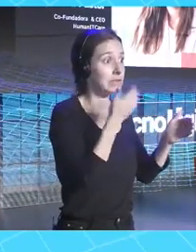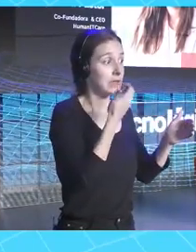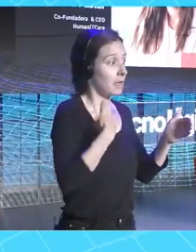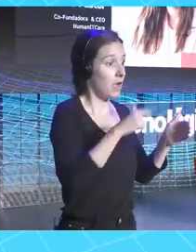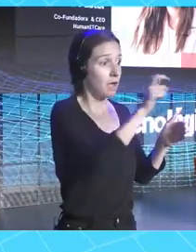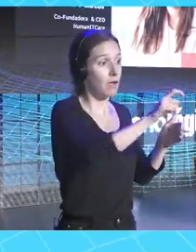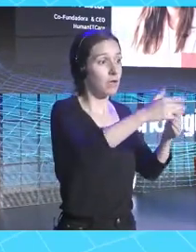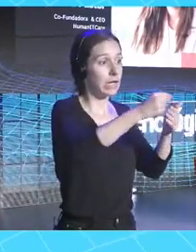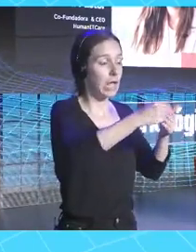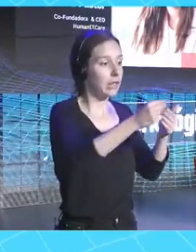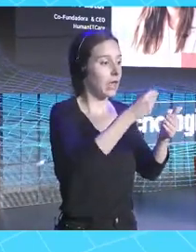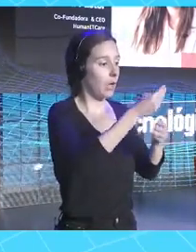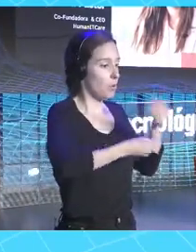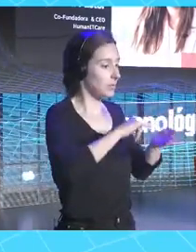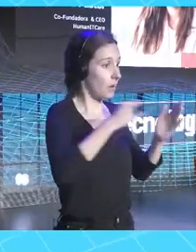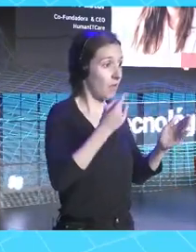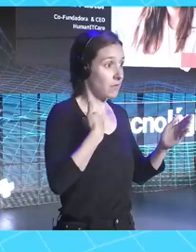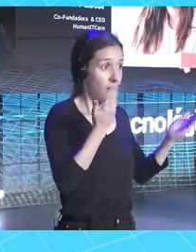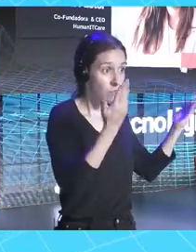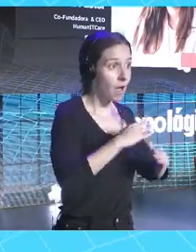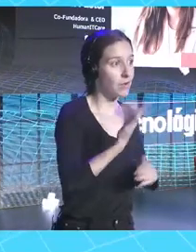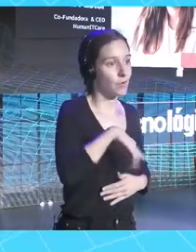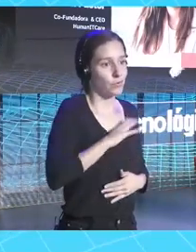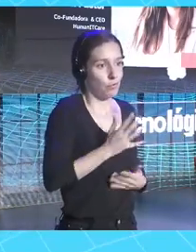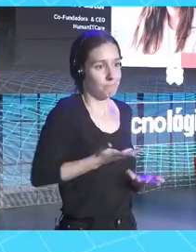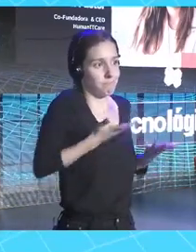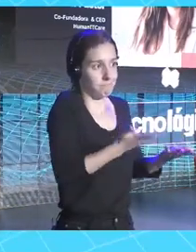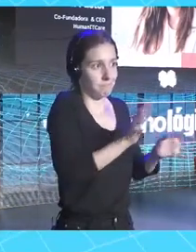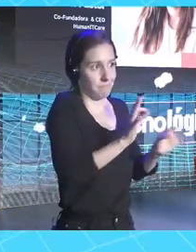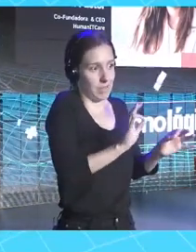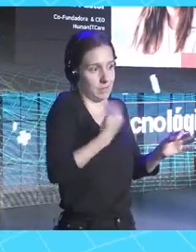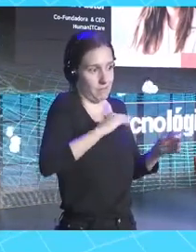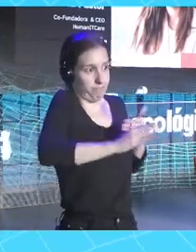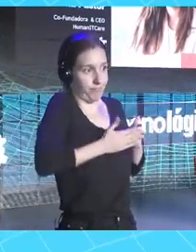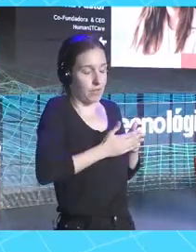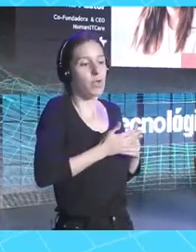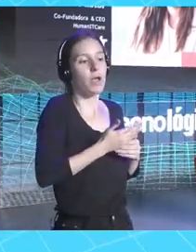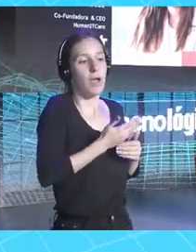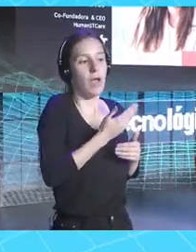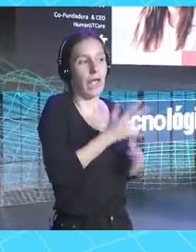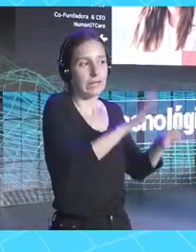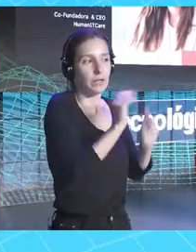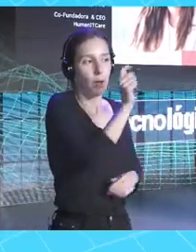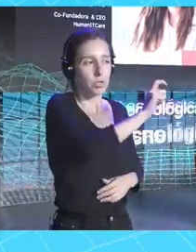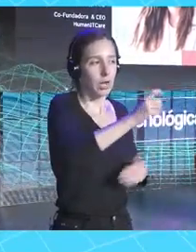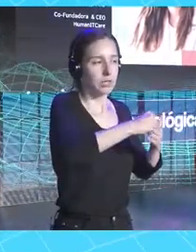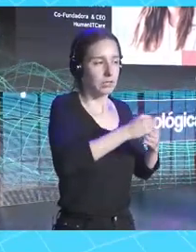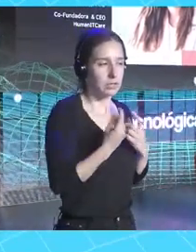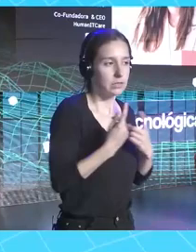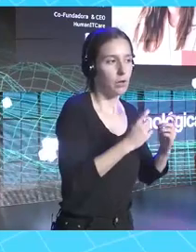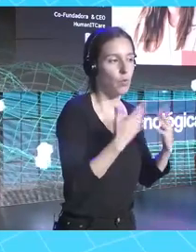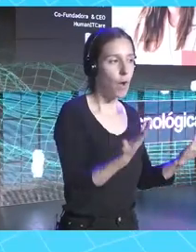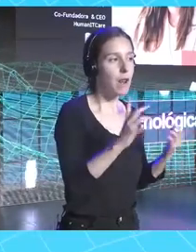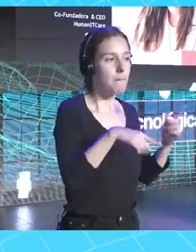utilizar cualquier tipo de tecnología pues no estaremos en el mercado entendiendo muy bien Qué necesidades hay Qué necesidades tienen los pacientes y cómo